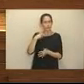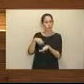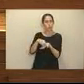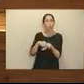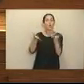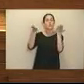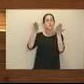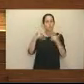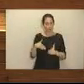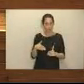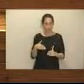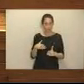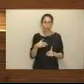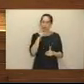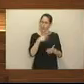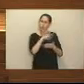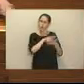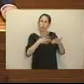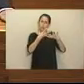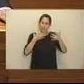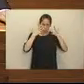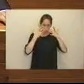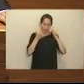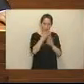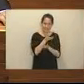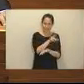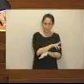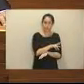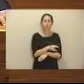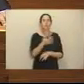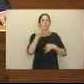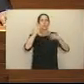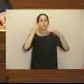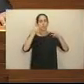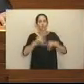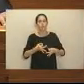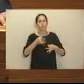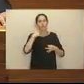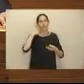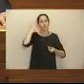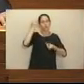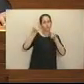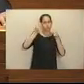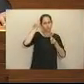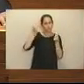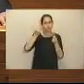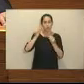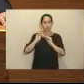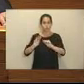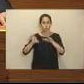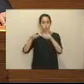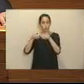que no lo ha querido oír. Pero voy a leer el párrafo. Yo dije, de verdad, es un ejercicio de gimnasia intelectual que su partido